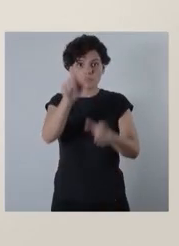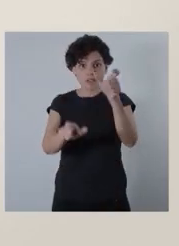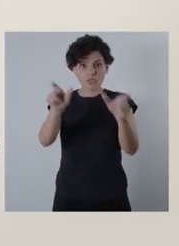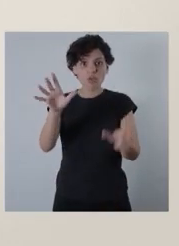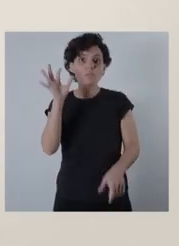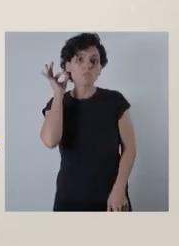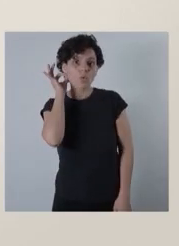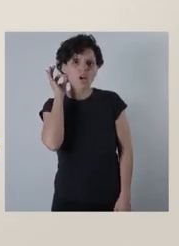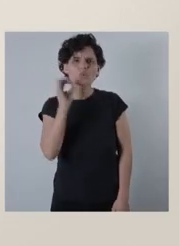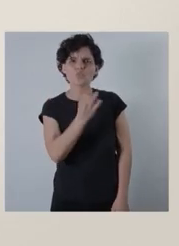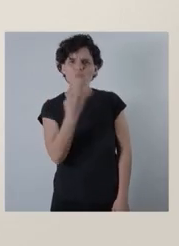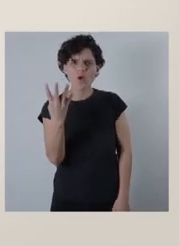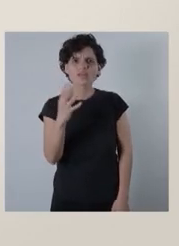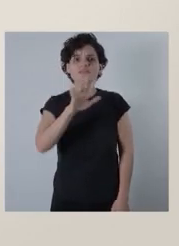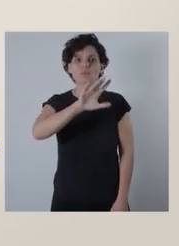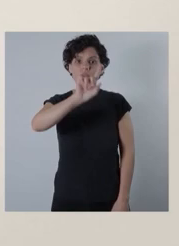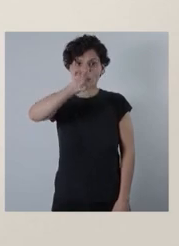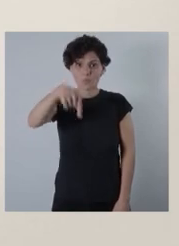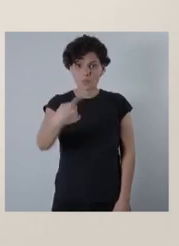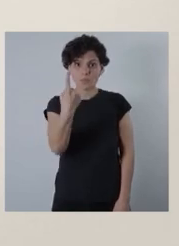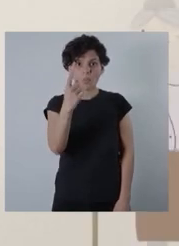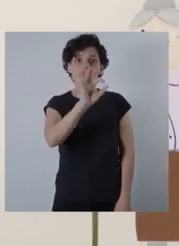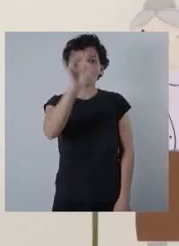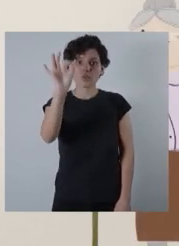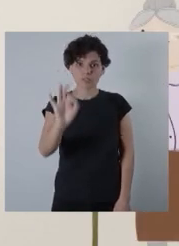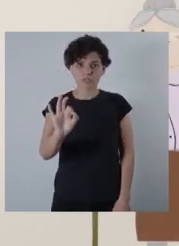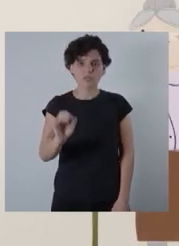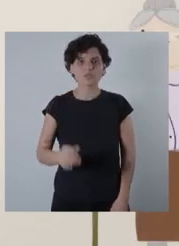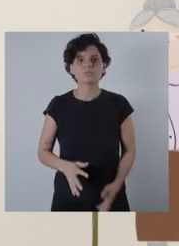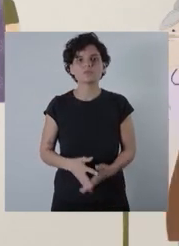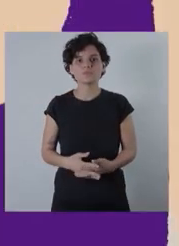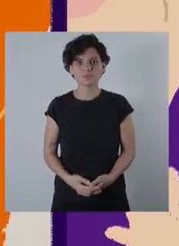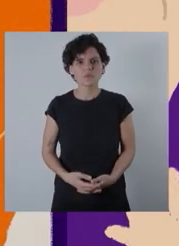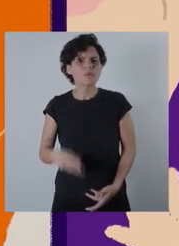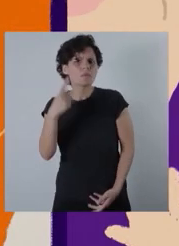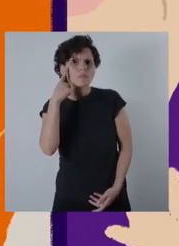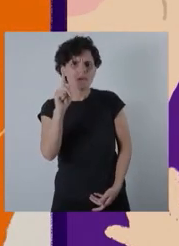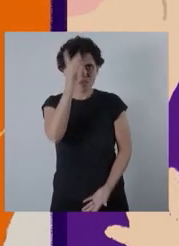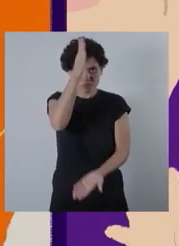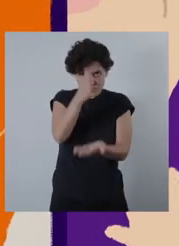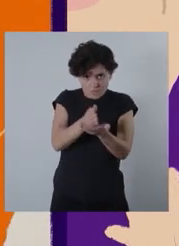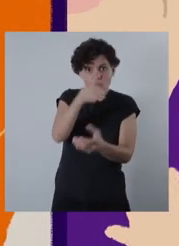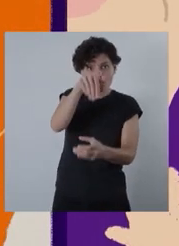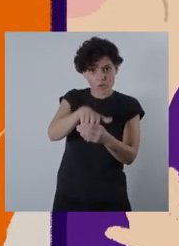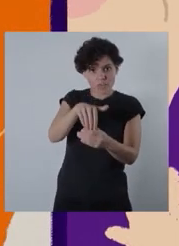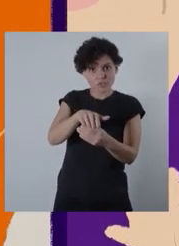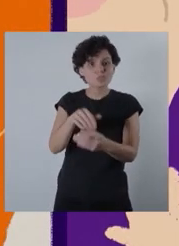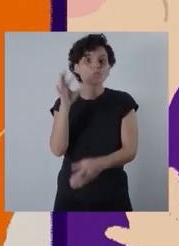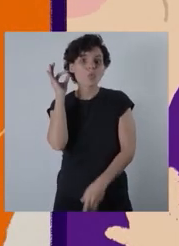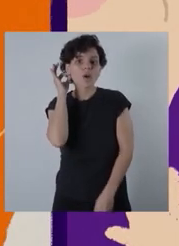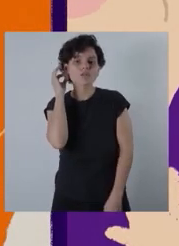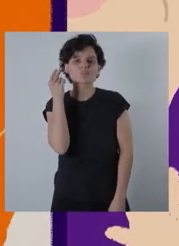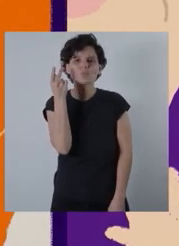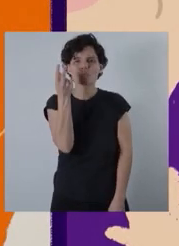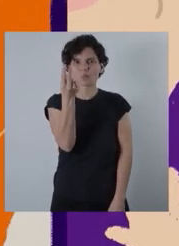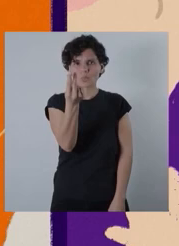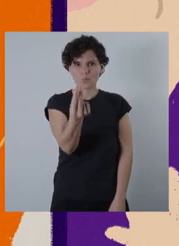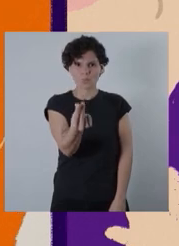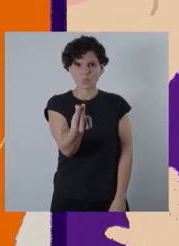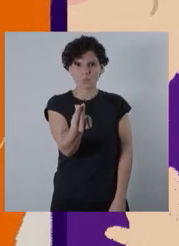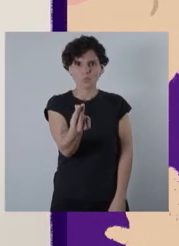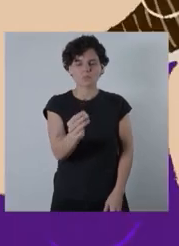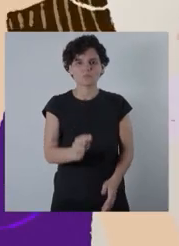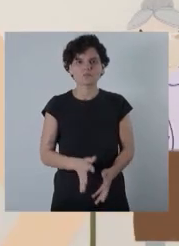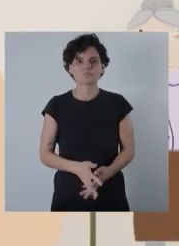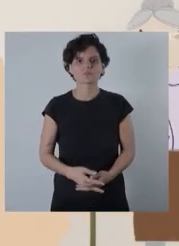En Chile, el 51,1% de la población somos mujeres. Sin embargo, históricamente hemos sido subrepresentadas